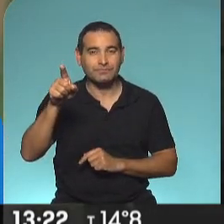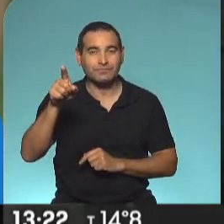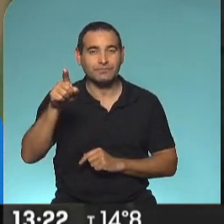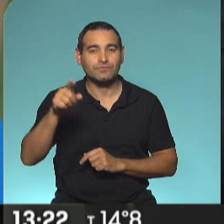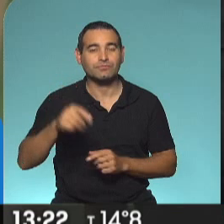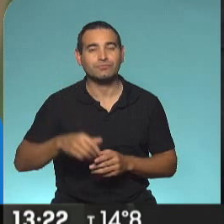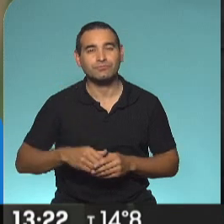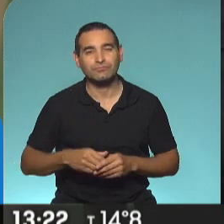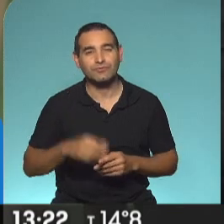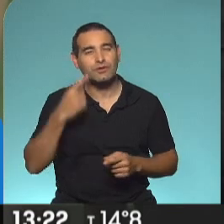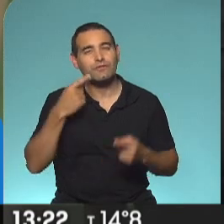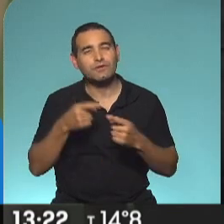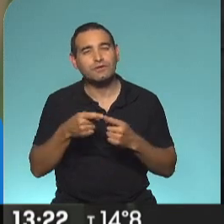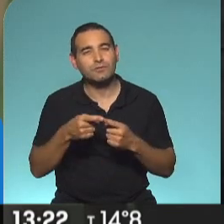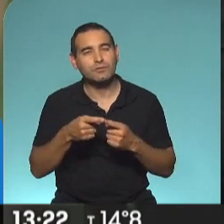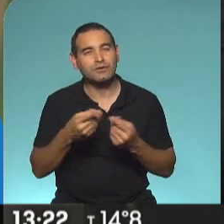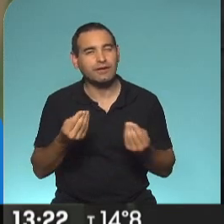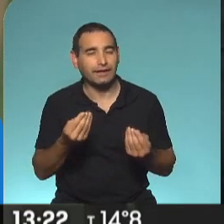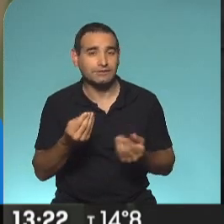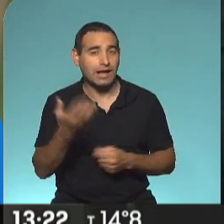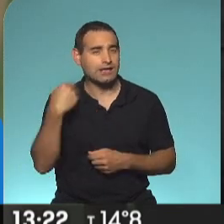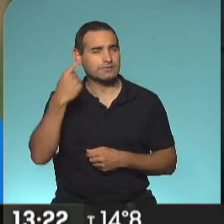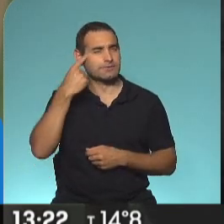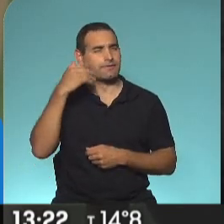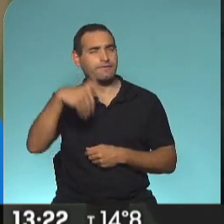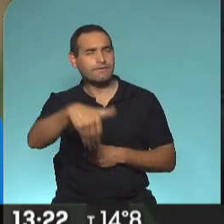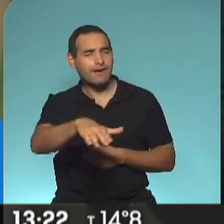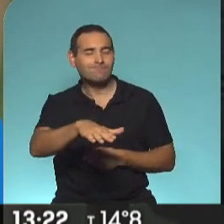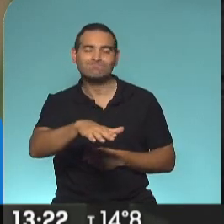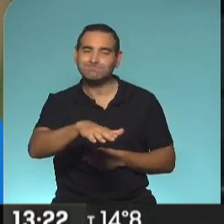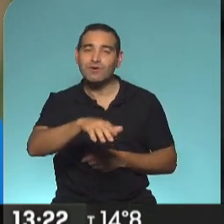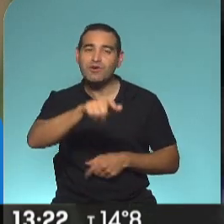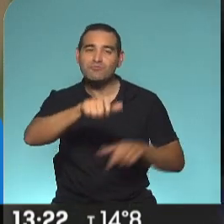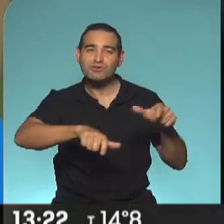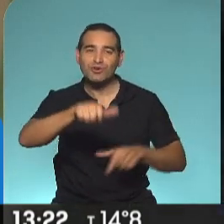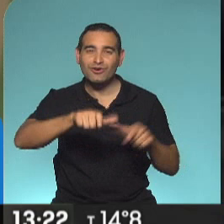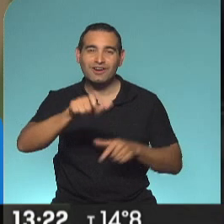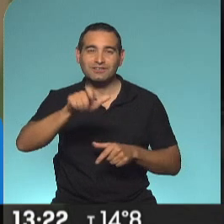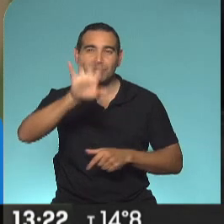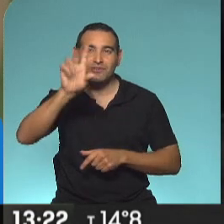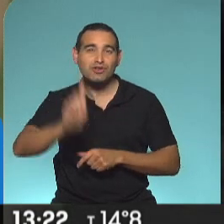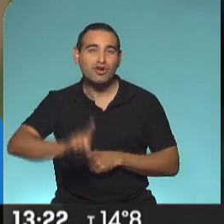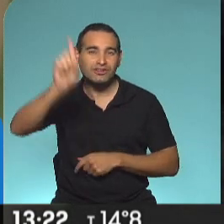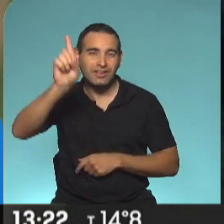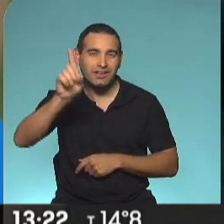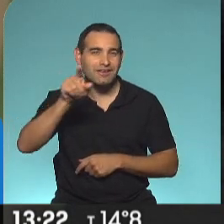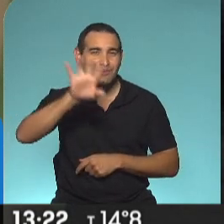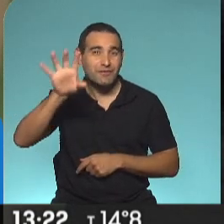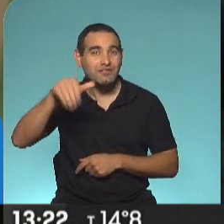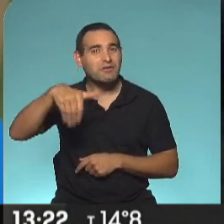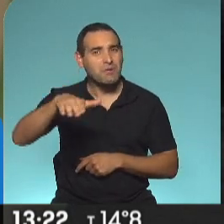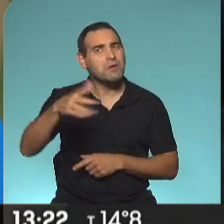que se vislumbraba, que era que mucha gente de ese norte abandonado iba a